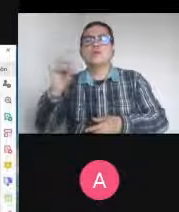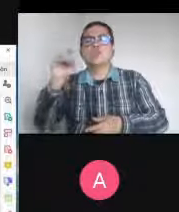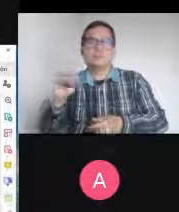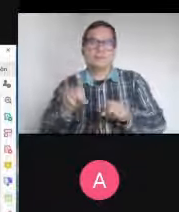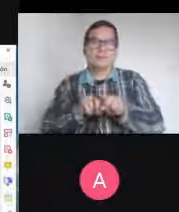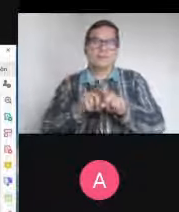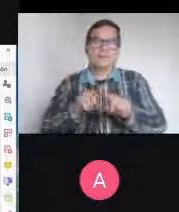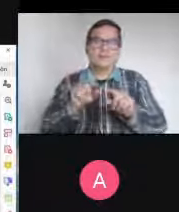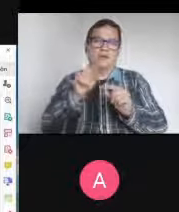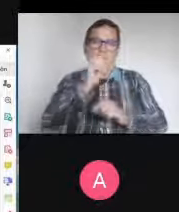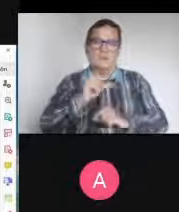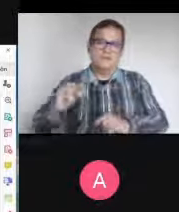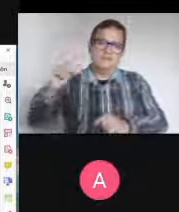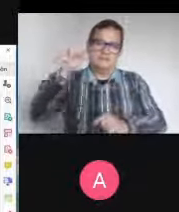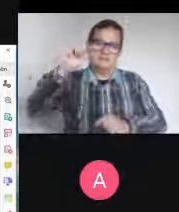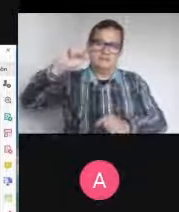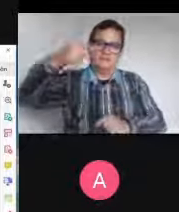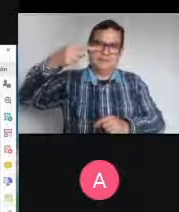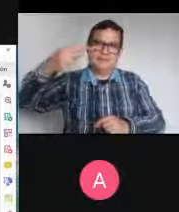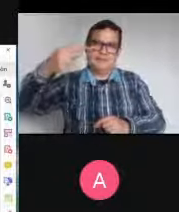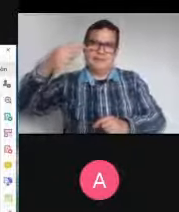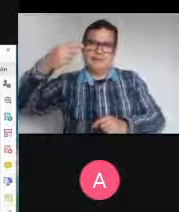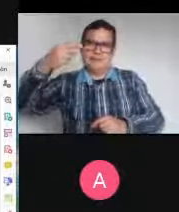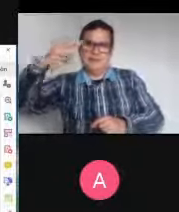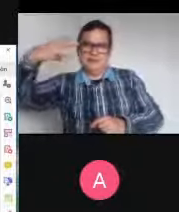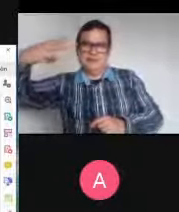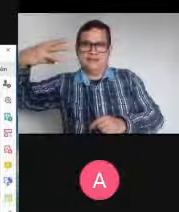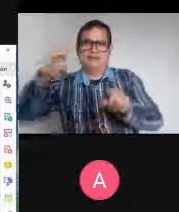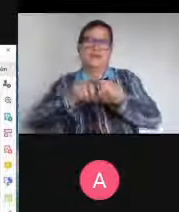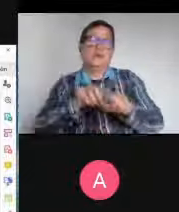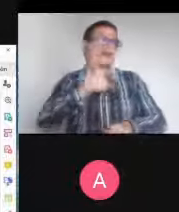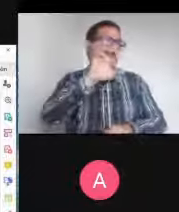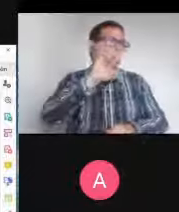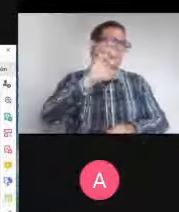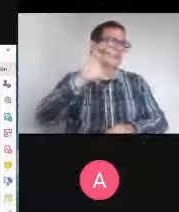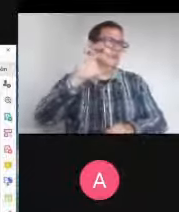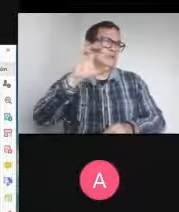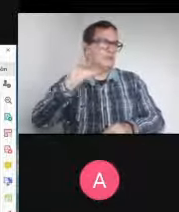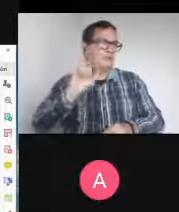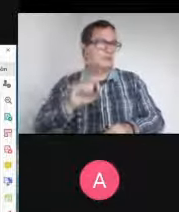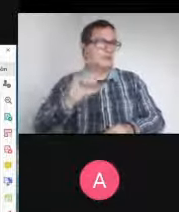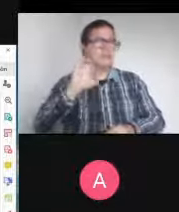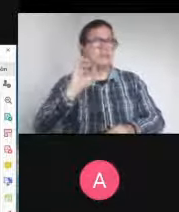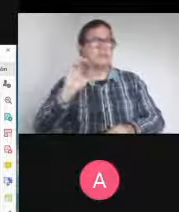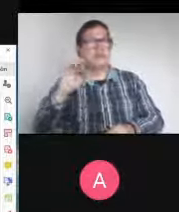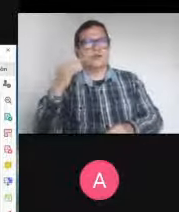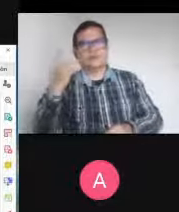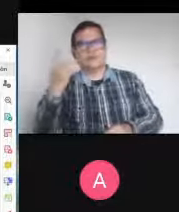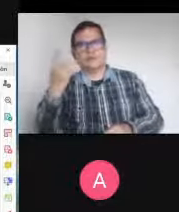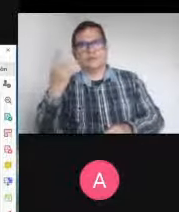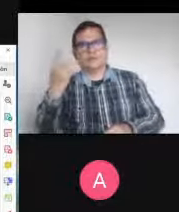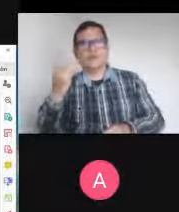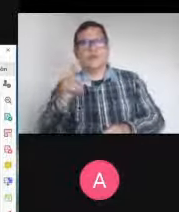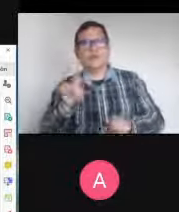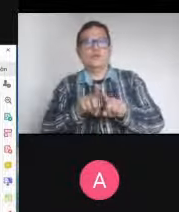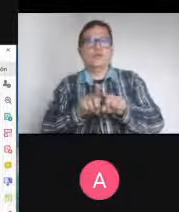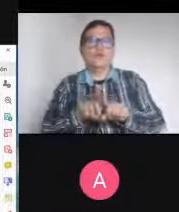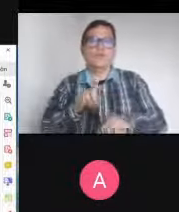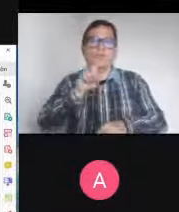es exponente a la menos 3, ¿no? O sea, sería 0.000, sería 0.001, ¿no? Que sería un